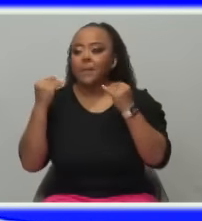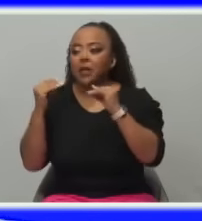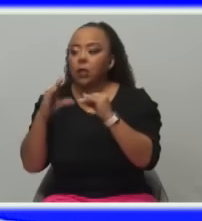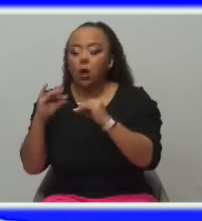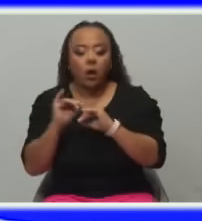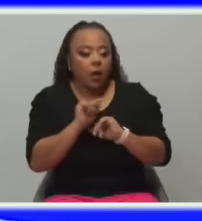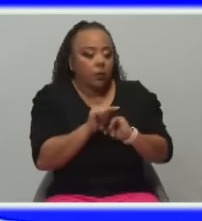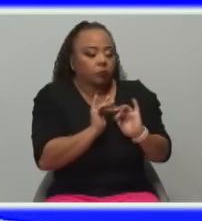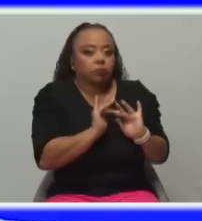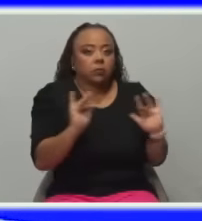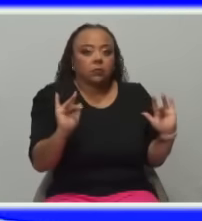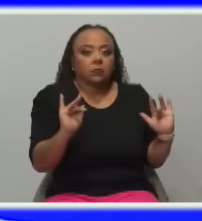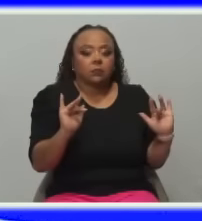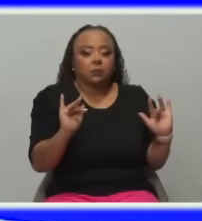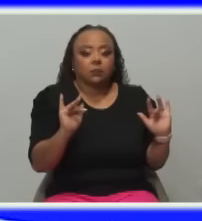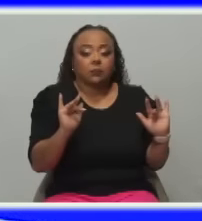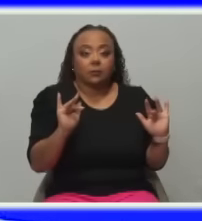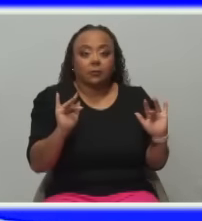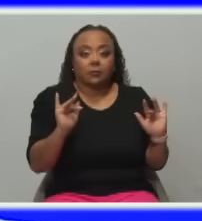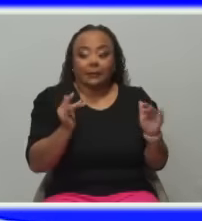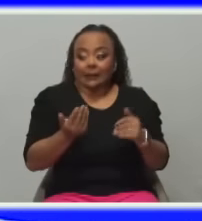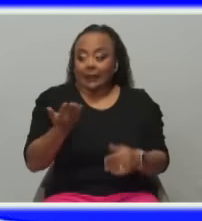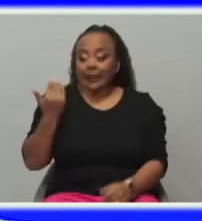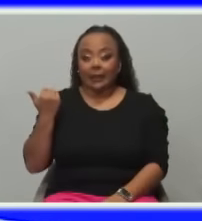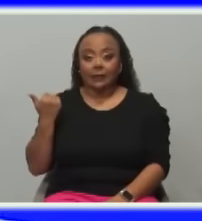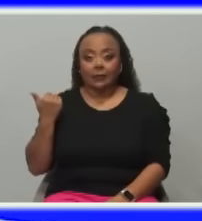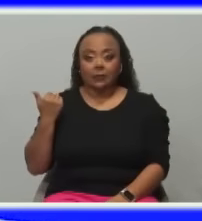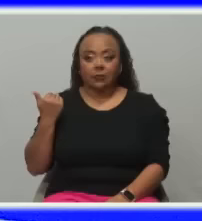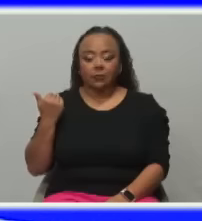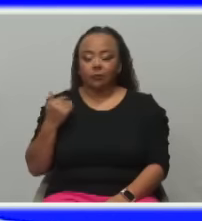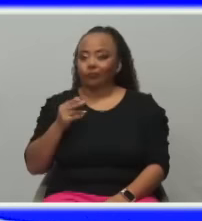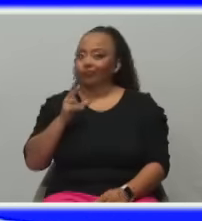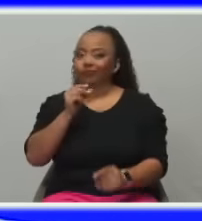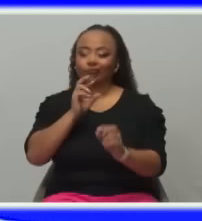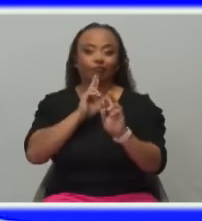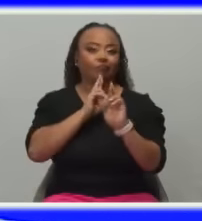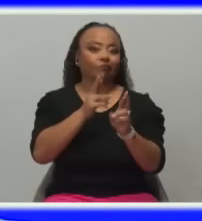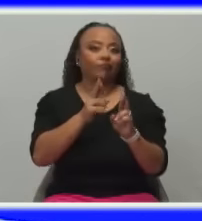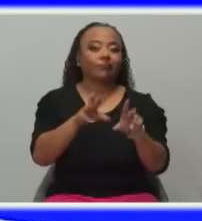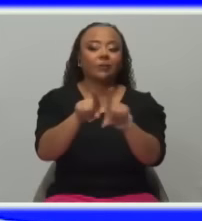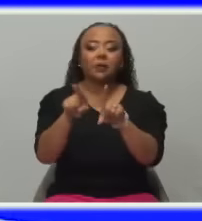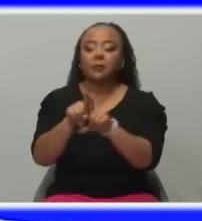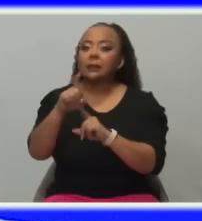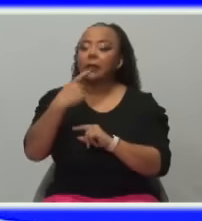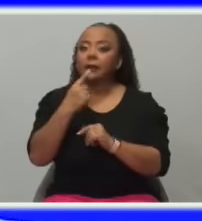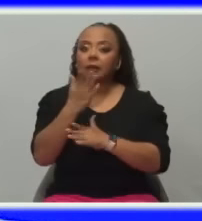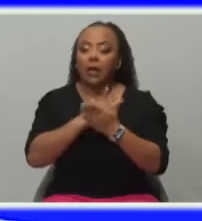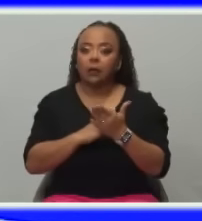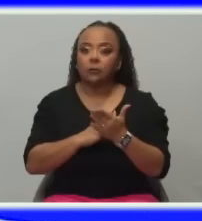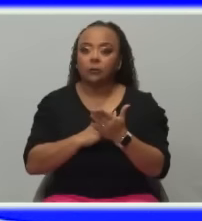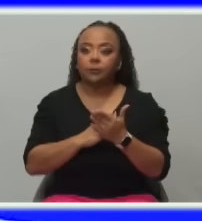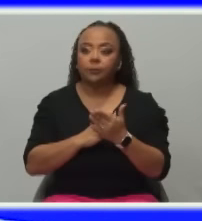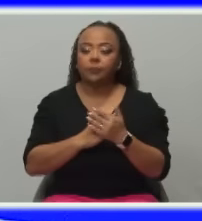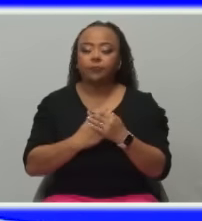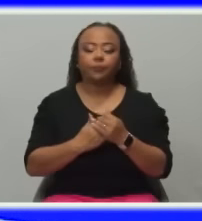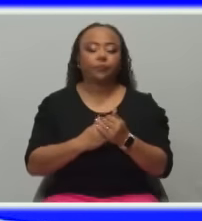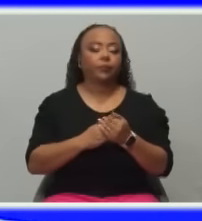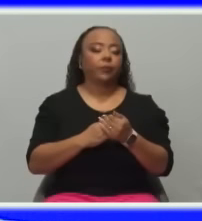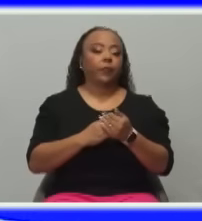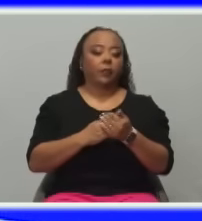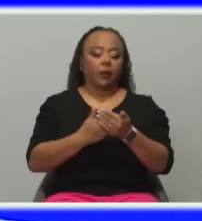vacío lo que venía atrás Pues no ha respondido Además de que hay que decir algo no